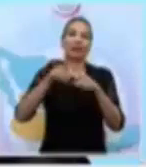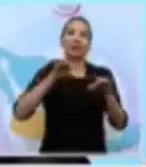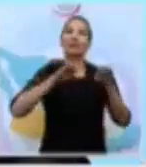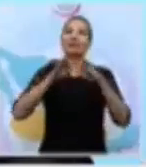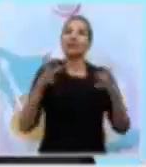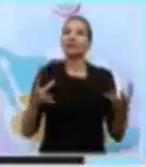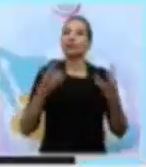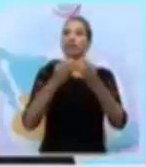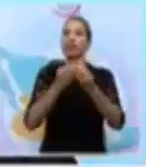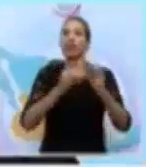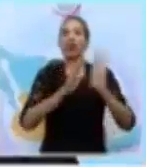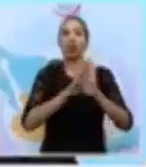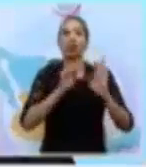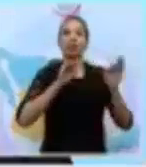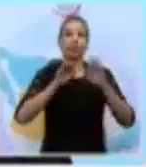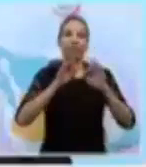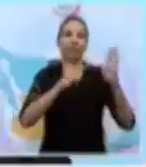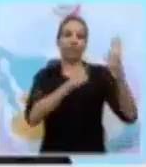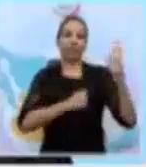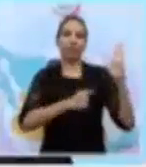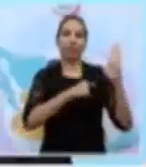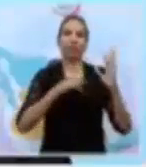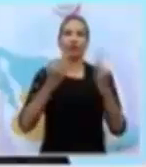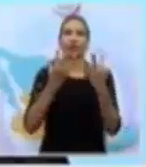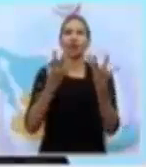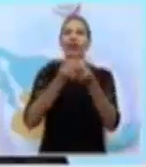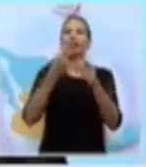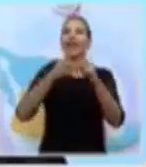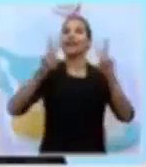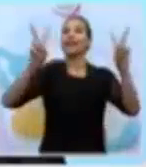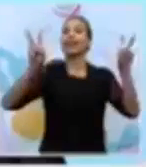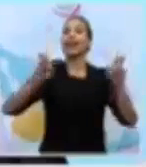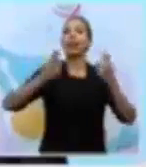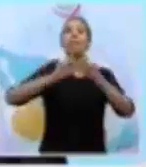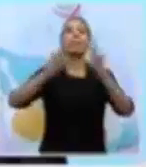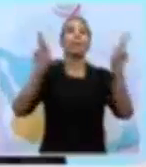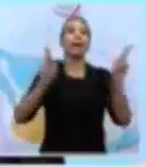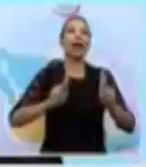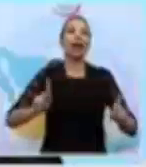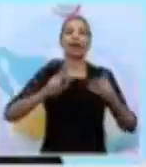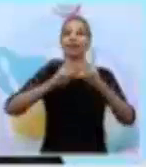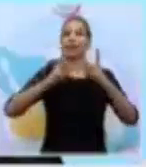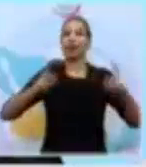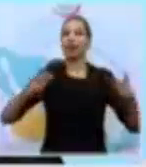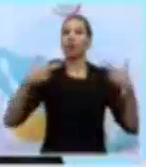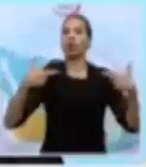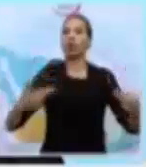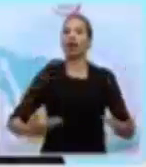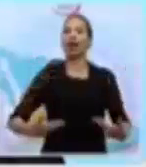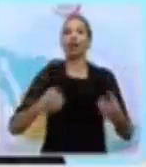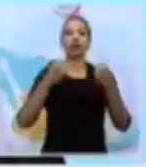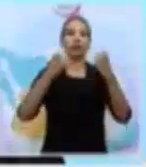y compromiso con temas de paz, de desarrollo humano, de seguridad.